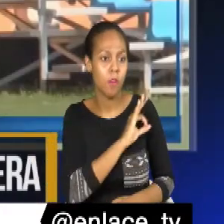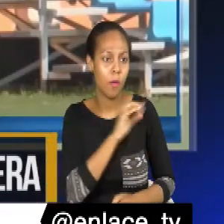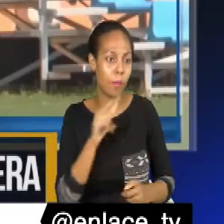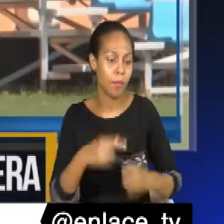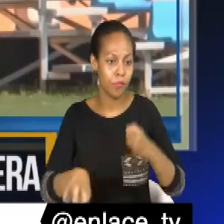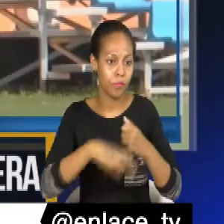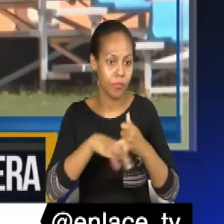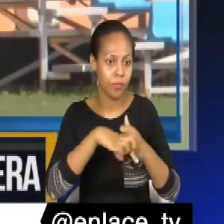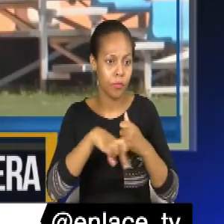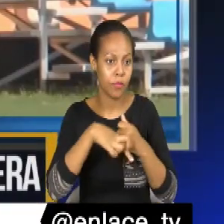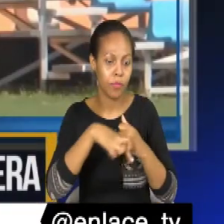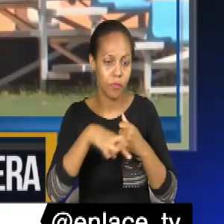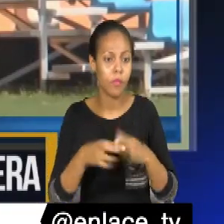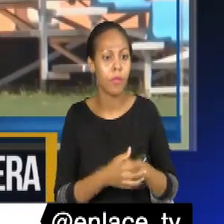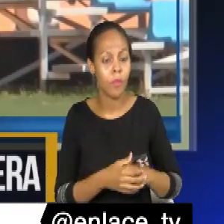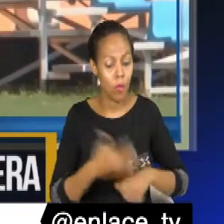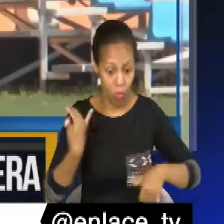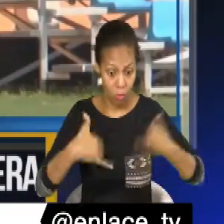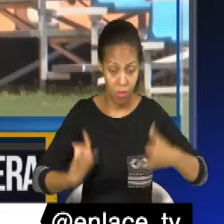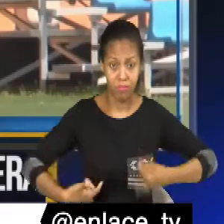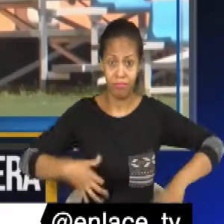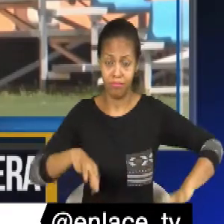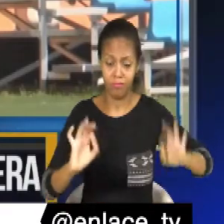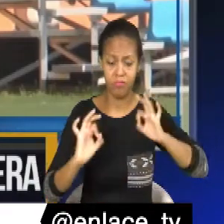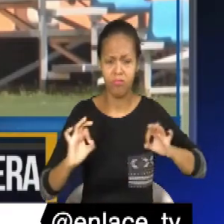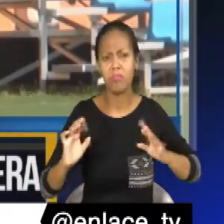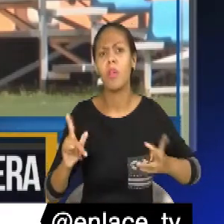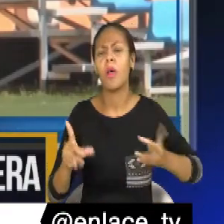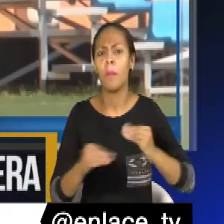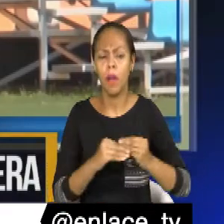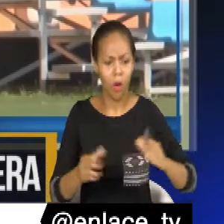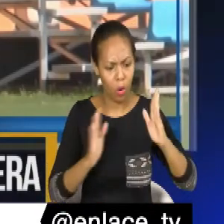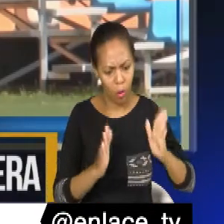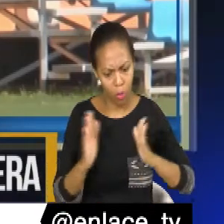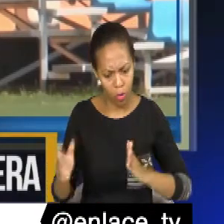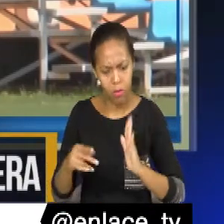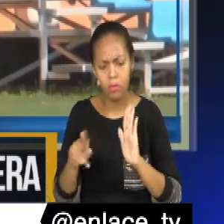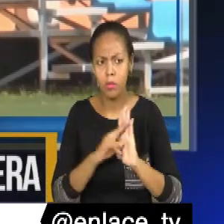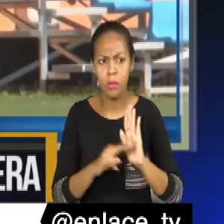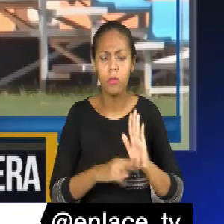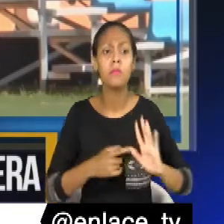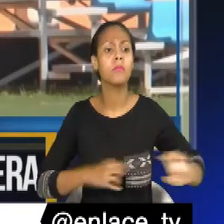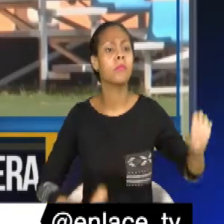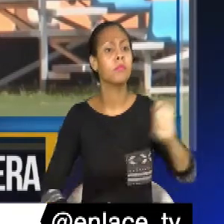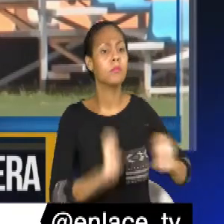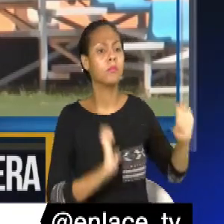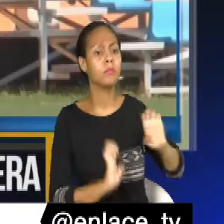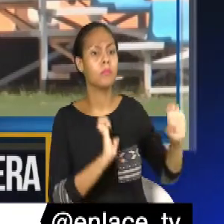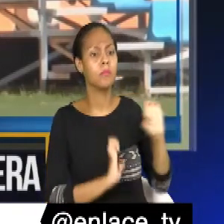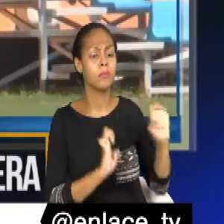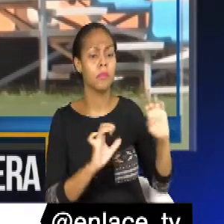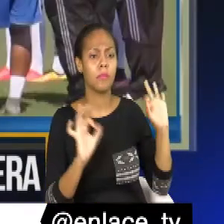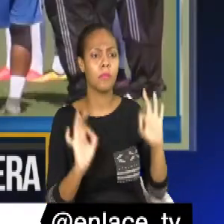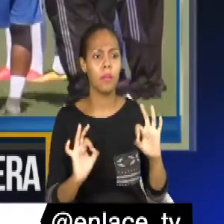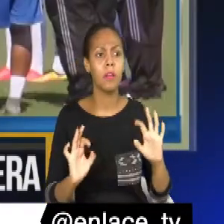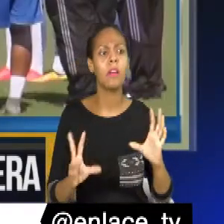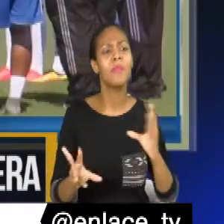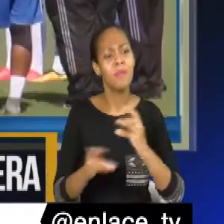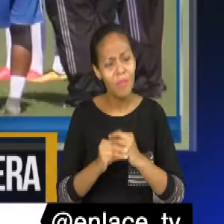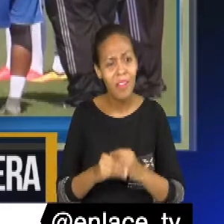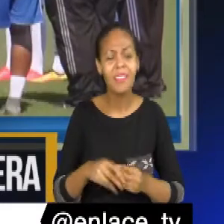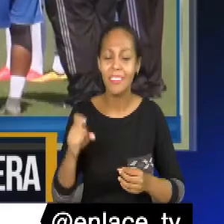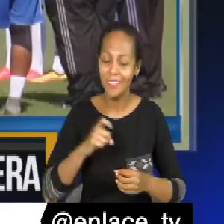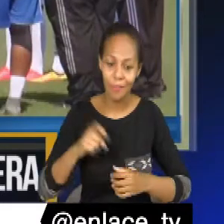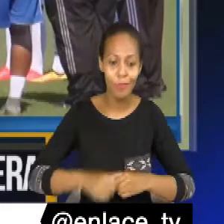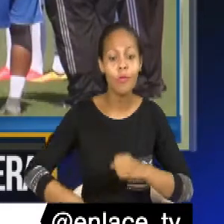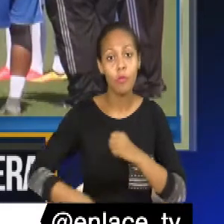Petrolera. Es jugar bien, tomar los correctivos, defenderse bien y apostarle al fútbol